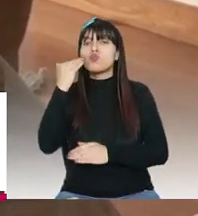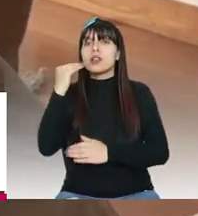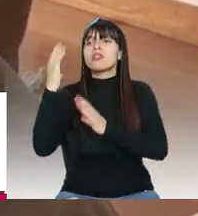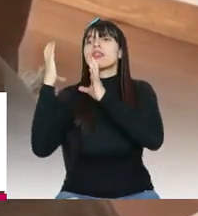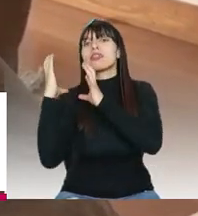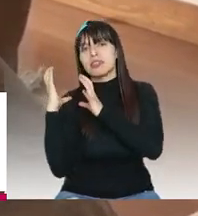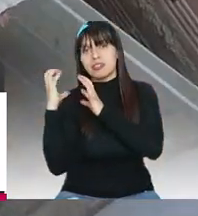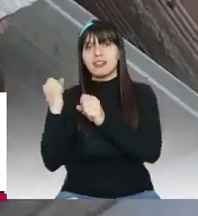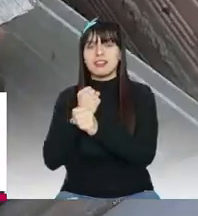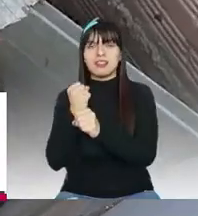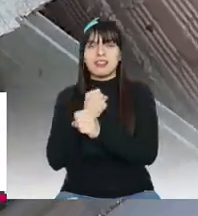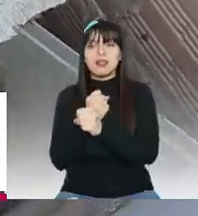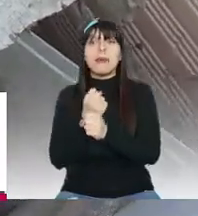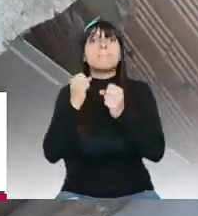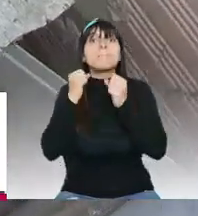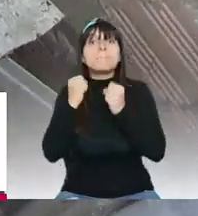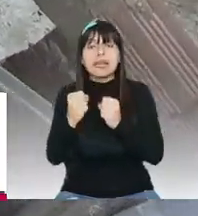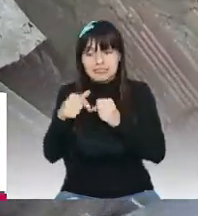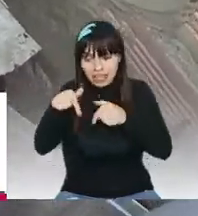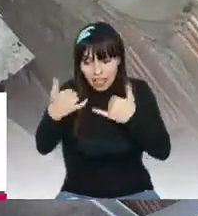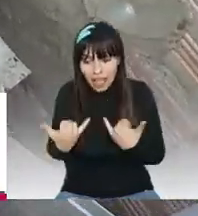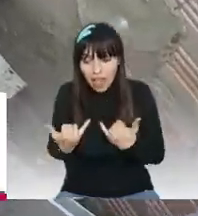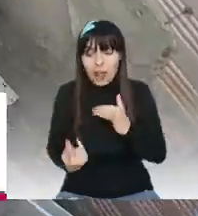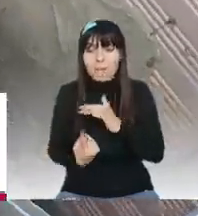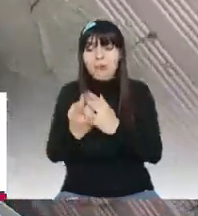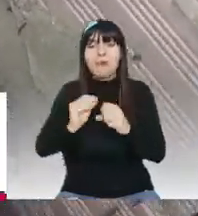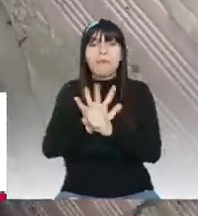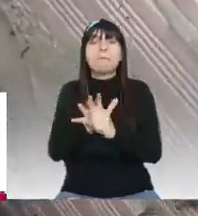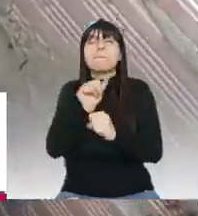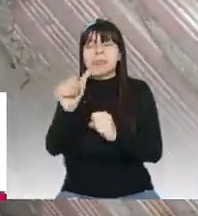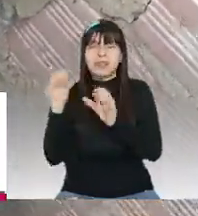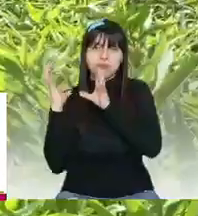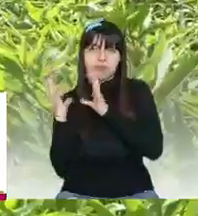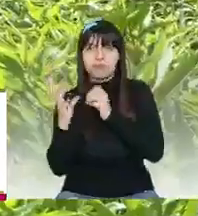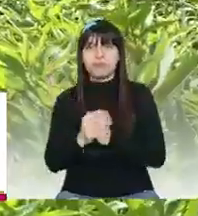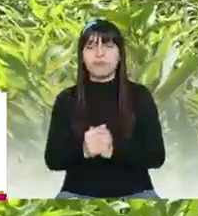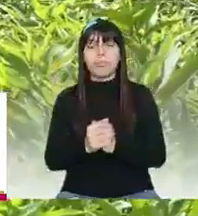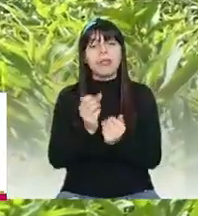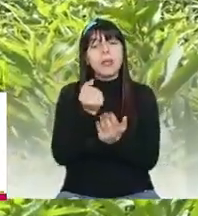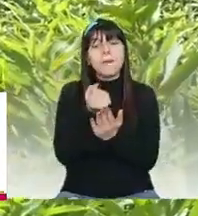de confinamiento. Del total de personas entrevistadas en la encuesta, el